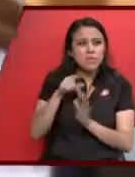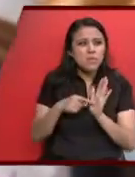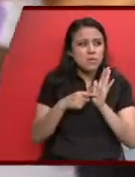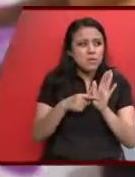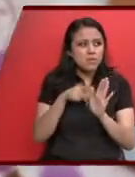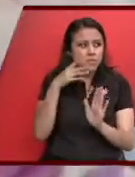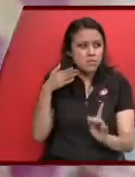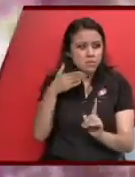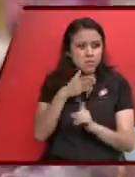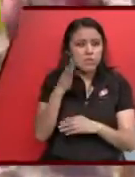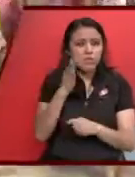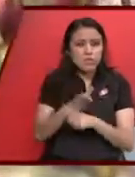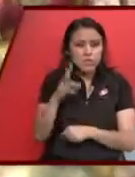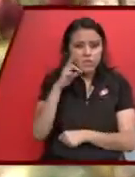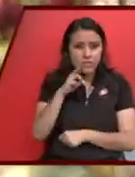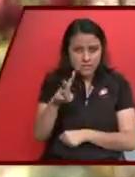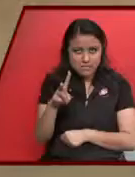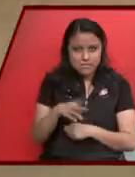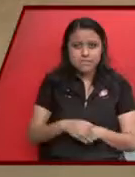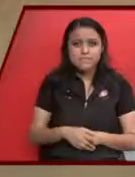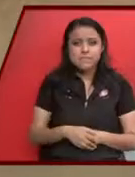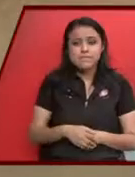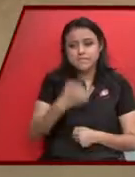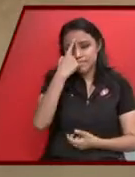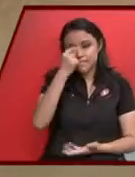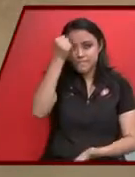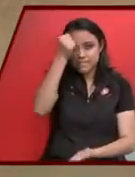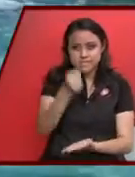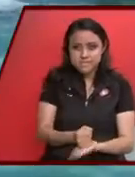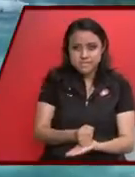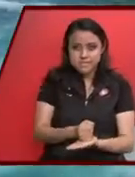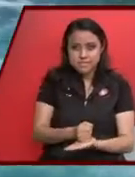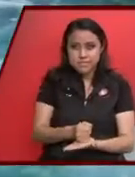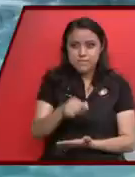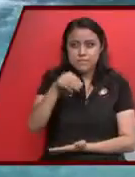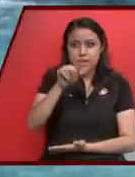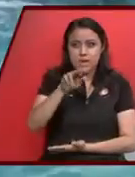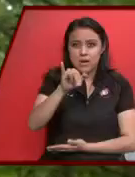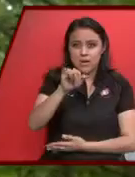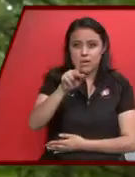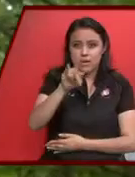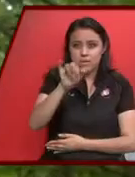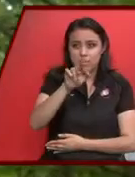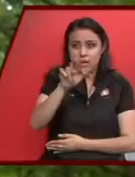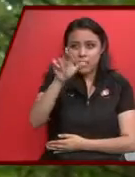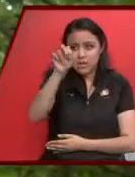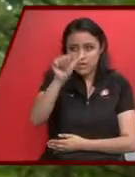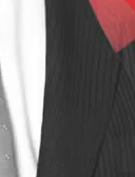impacta al medio ambiente. Para quien corresponda, Mariana Iparrea.